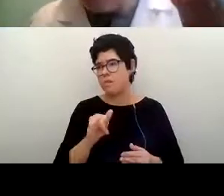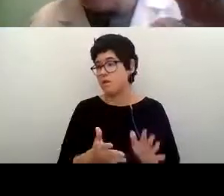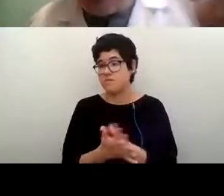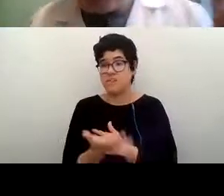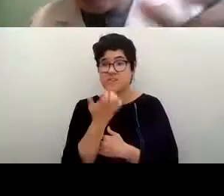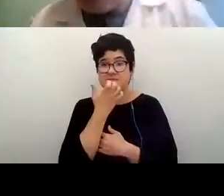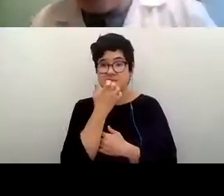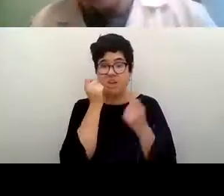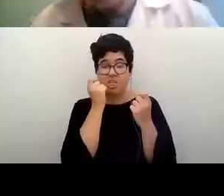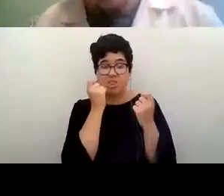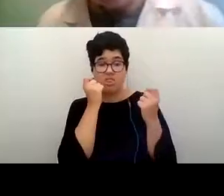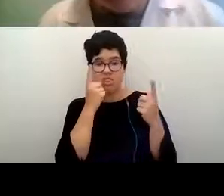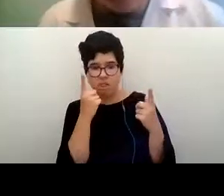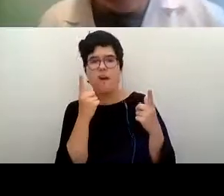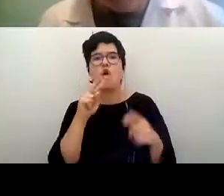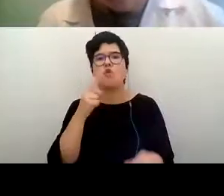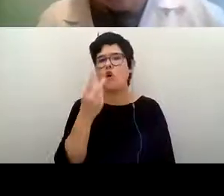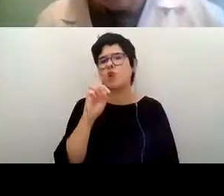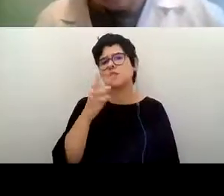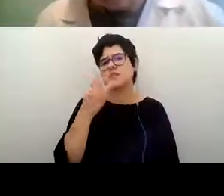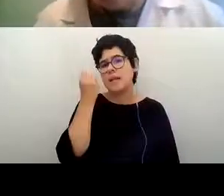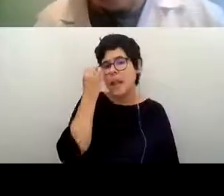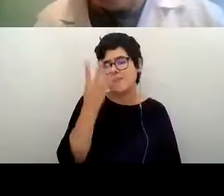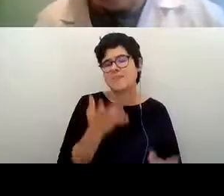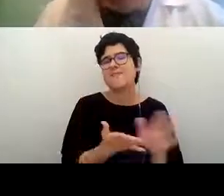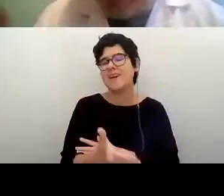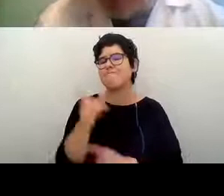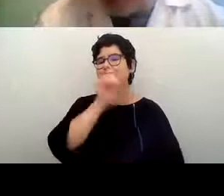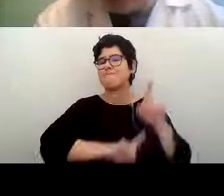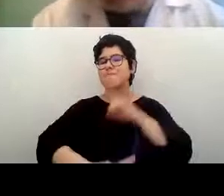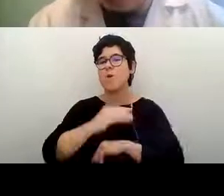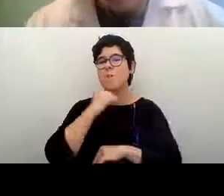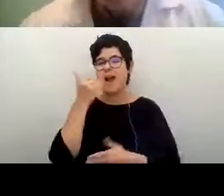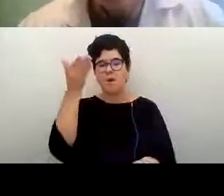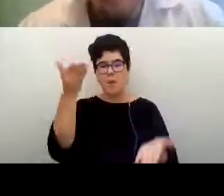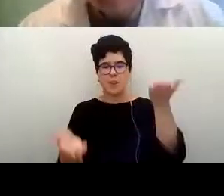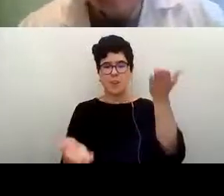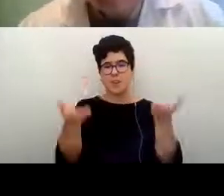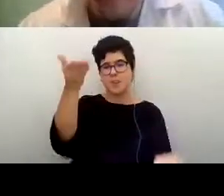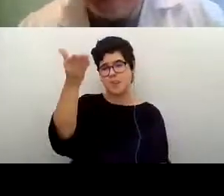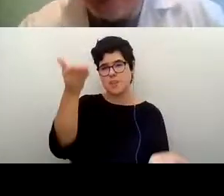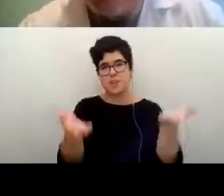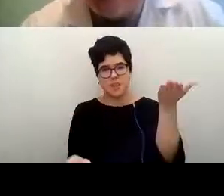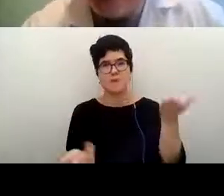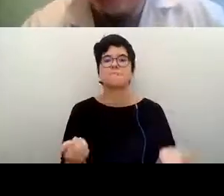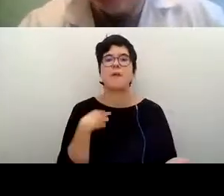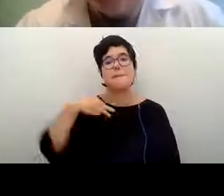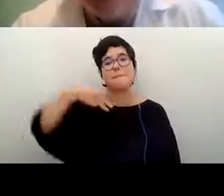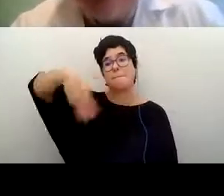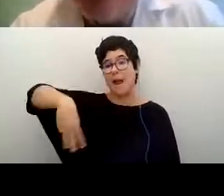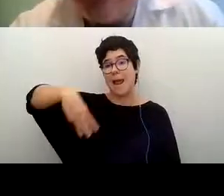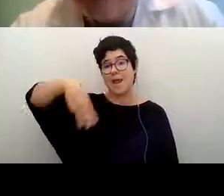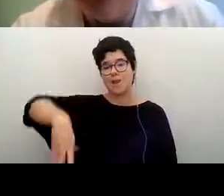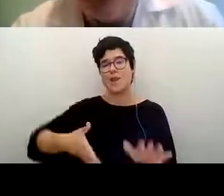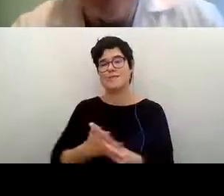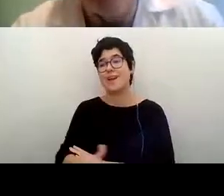mañana, seguro que hay alguna alteración de este tipo, que es de la melatonina probablemente, que es la que justifica que se